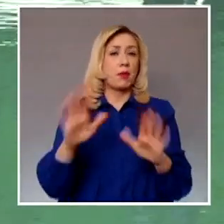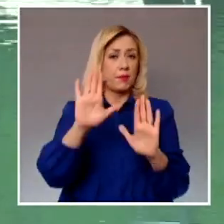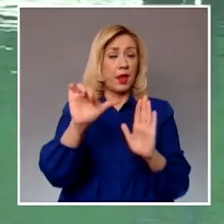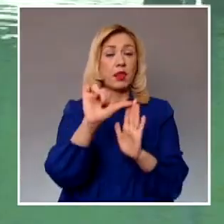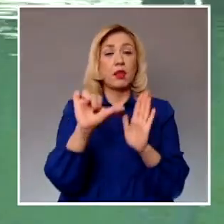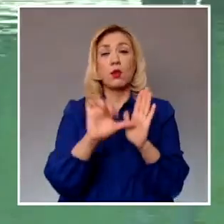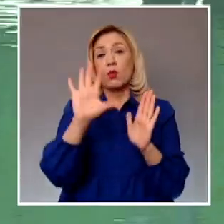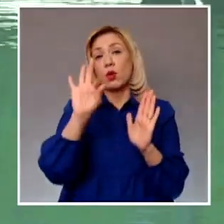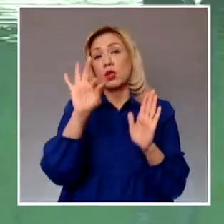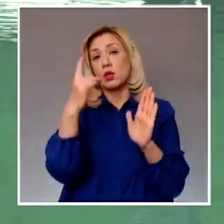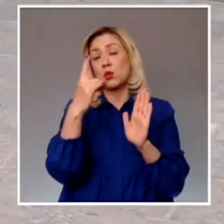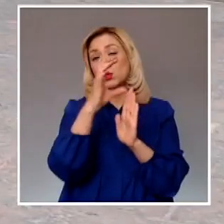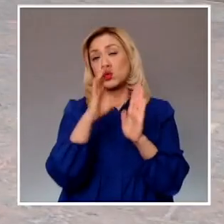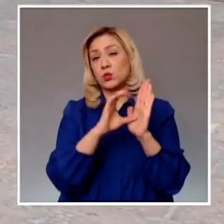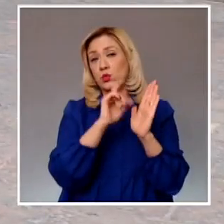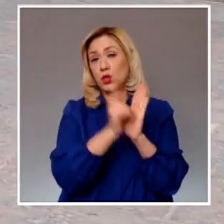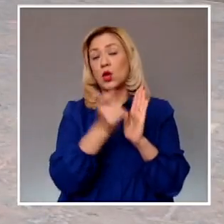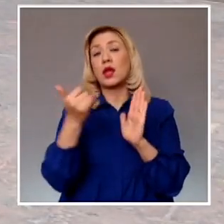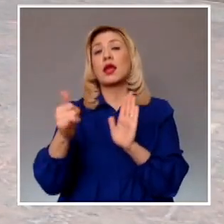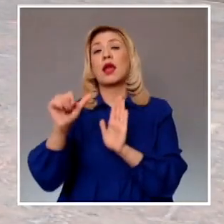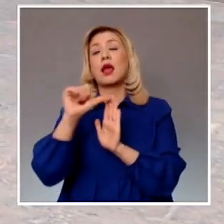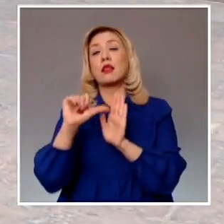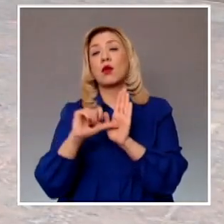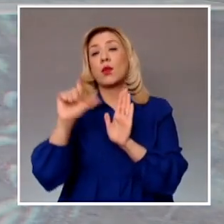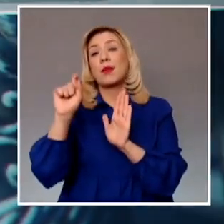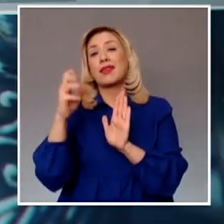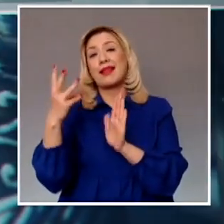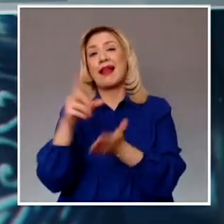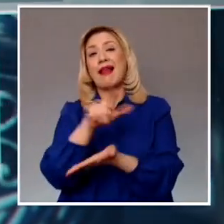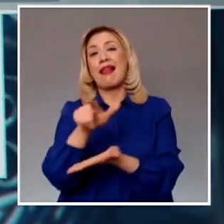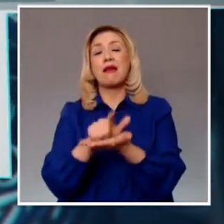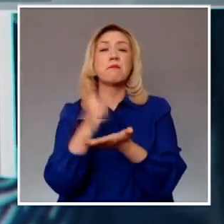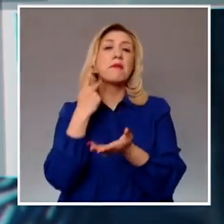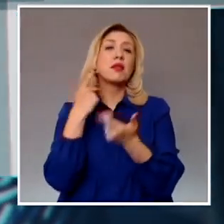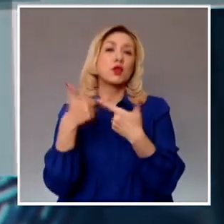y 23 de la Ley de Partidos.